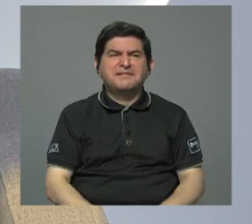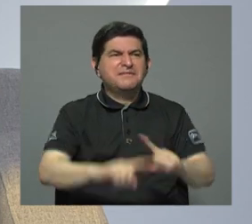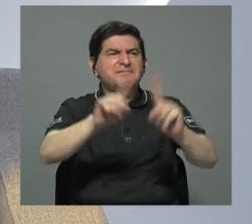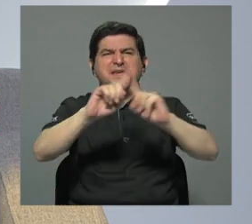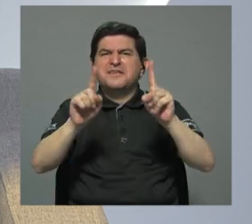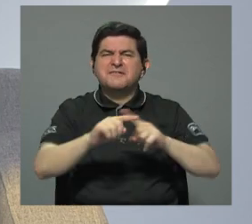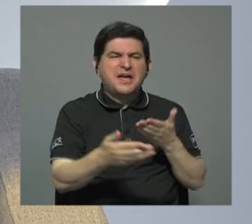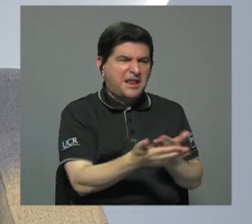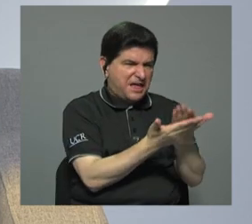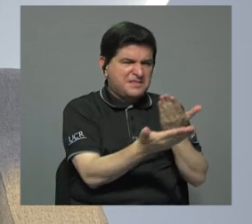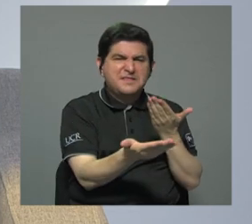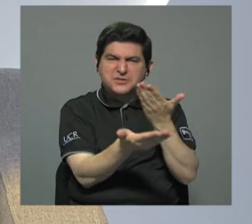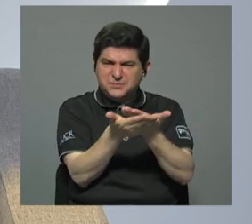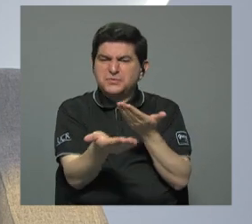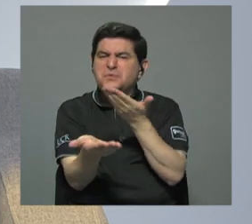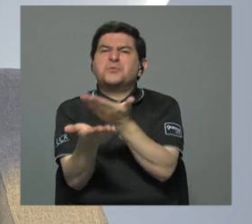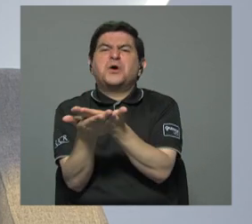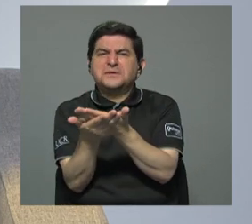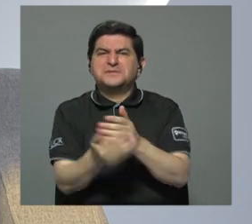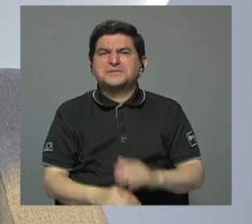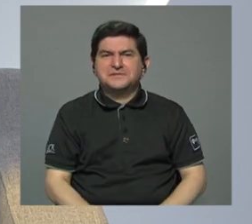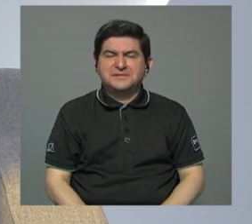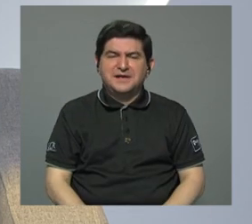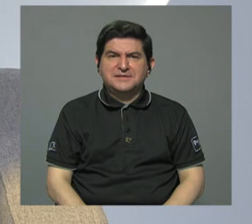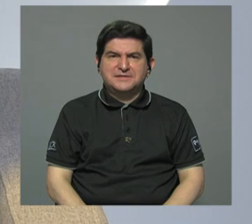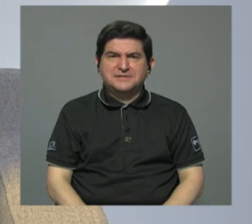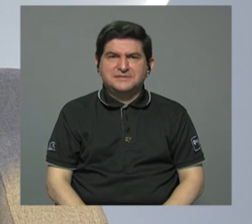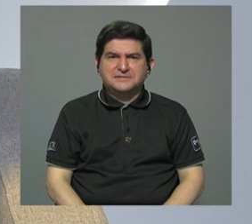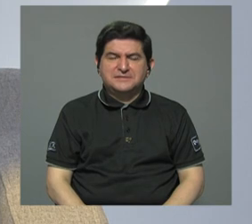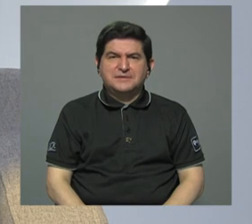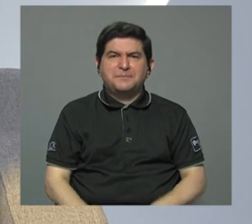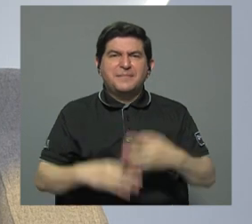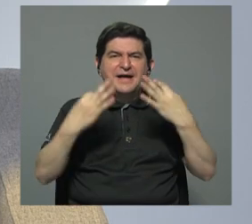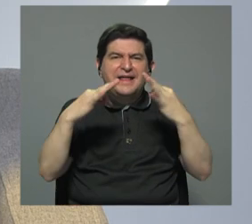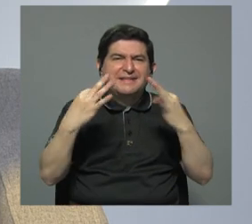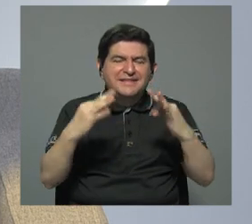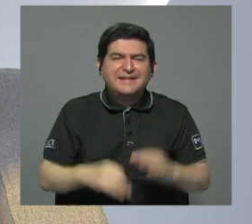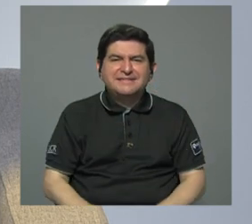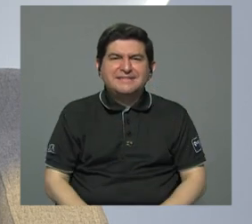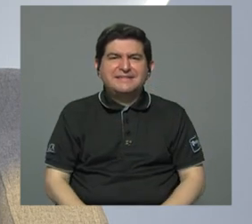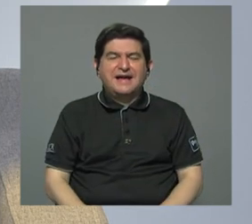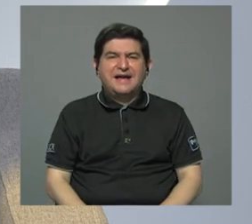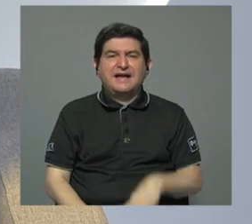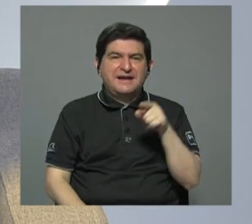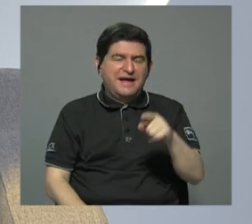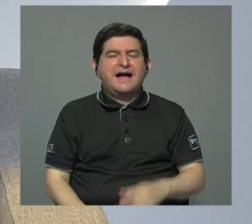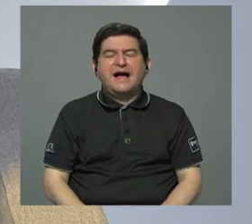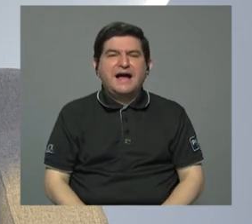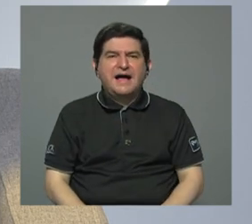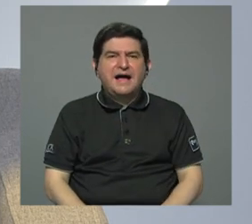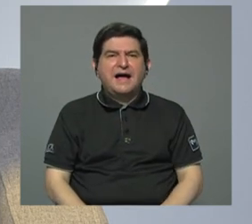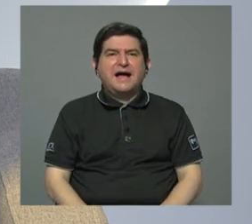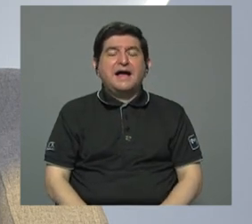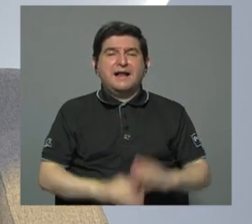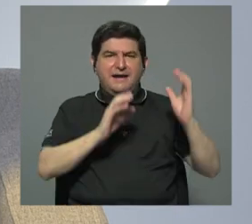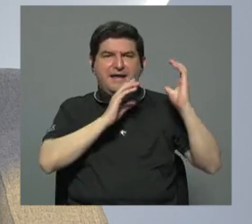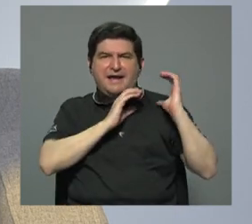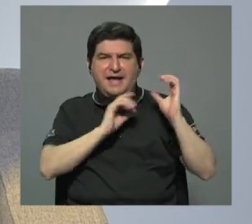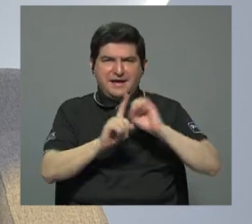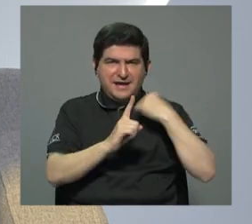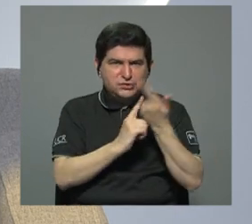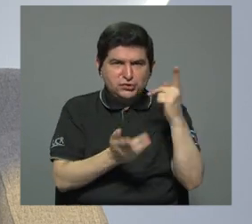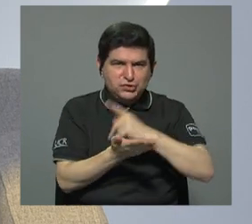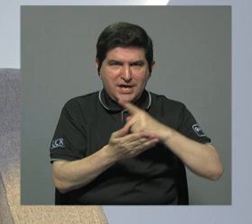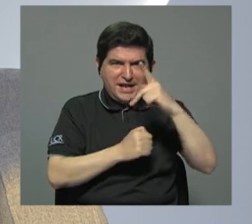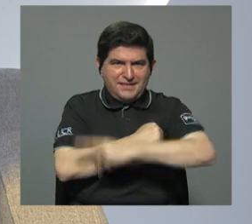distintas propuestas que hay para reducir las cargas sociales en el país, también sobre el